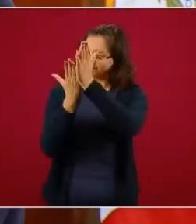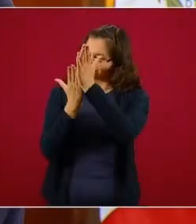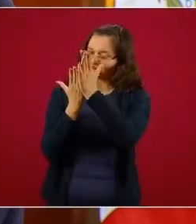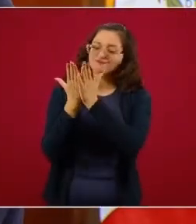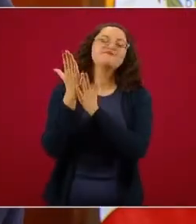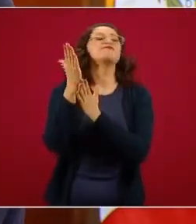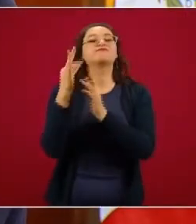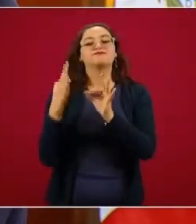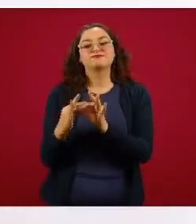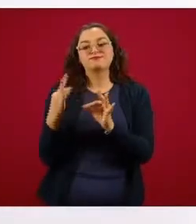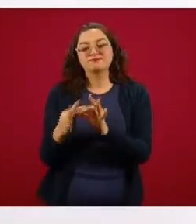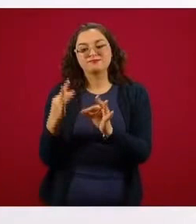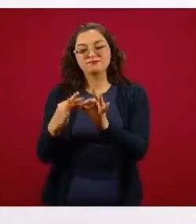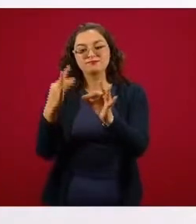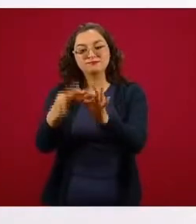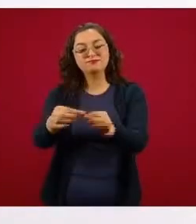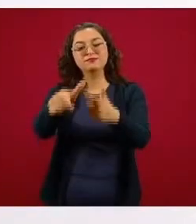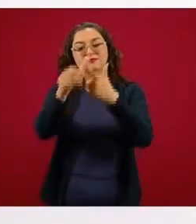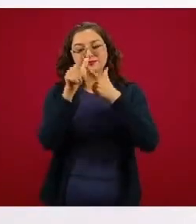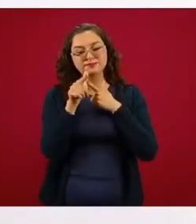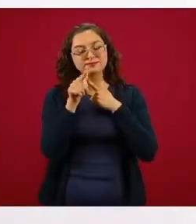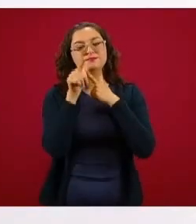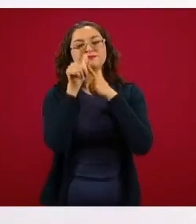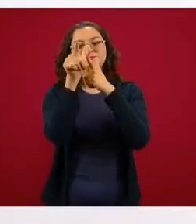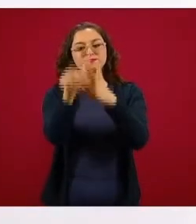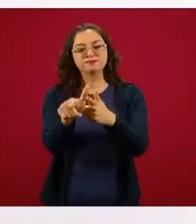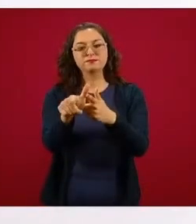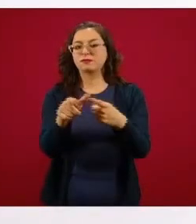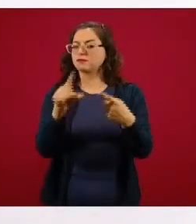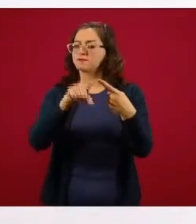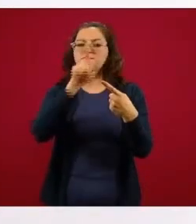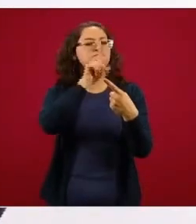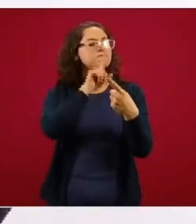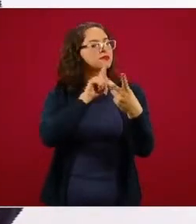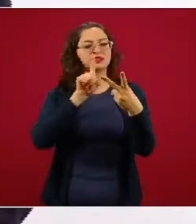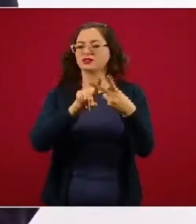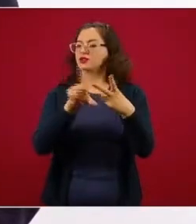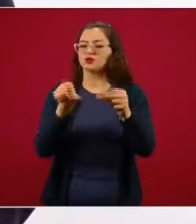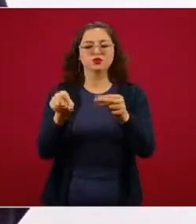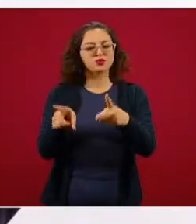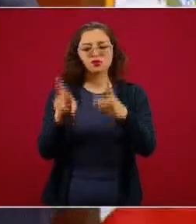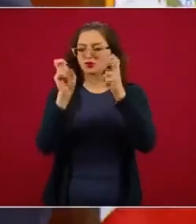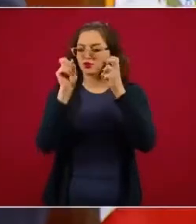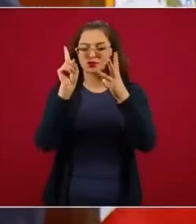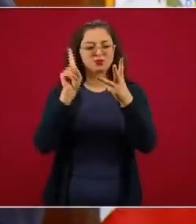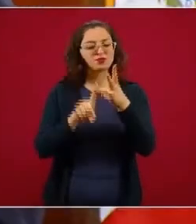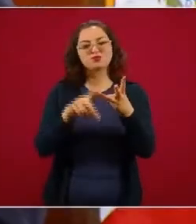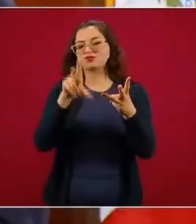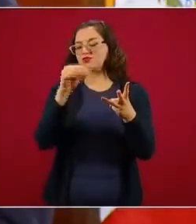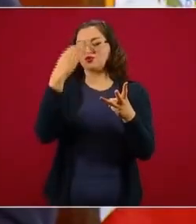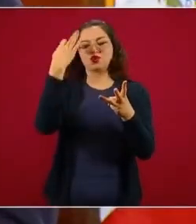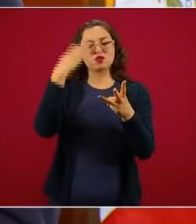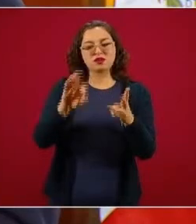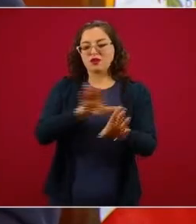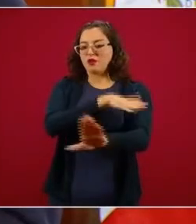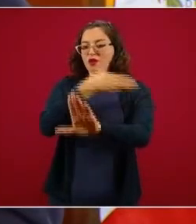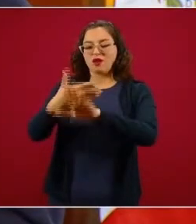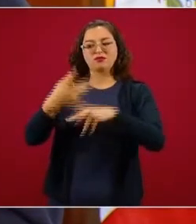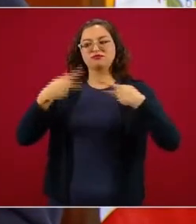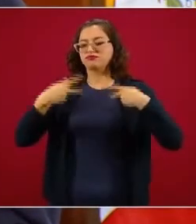principios que nos inspiran, de no mentir, no robar y no traicionar al